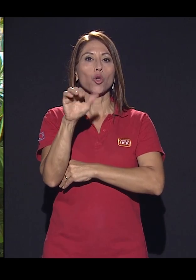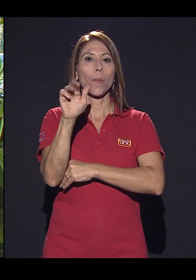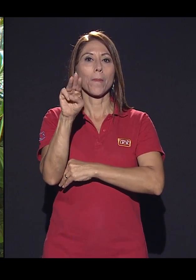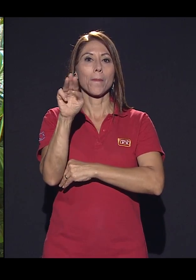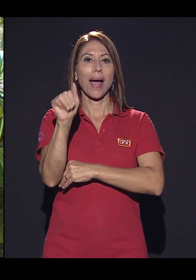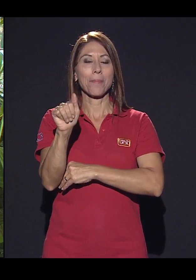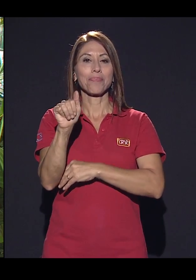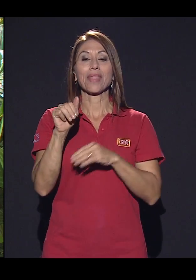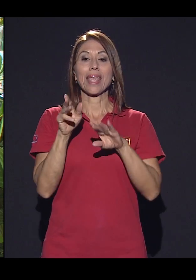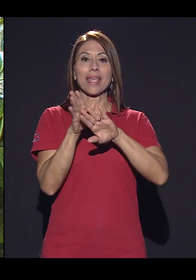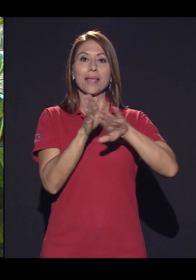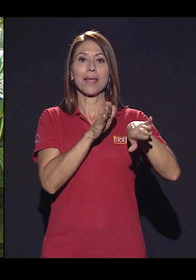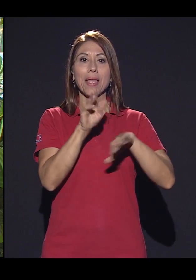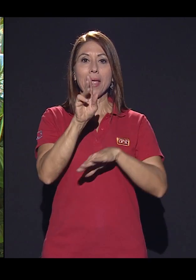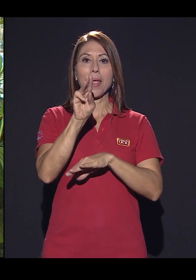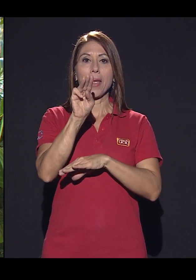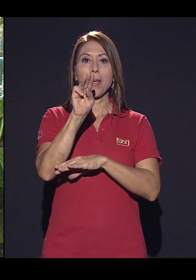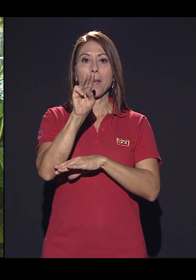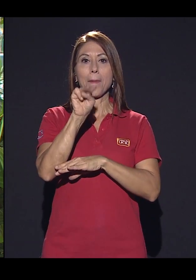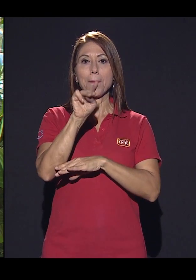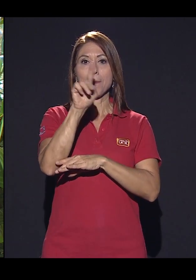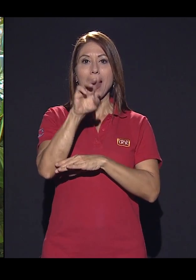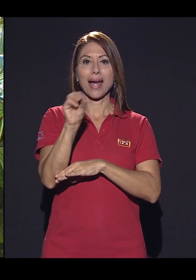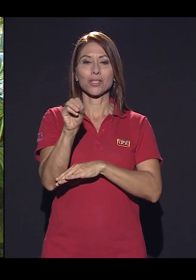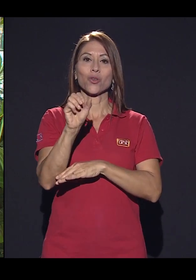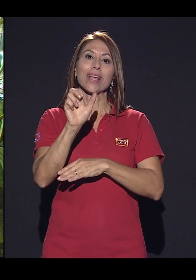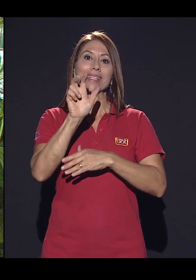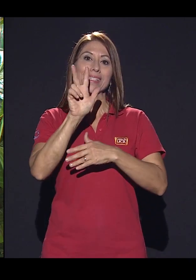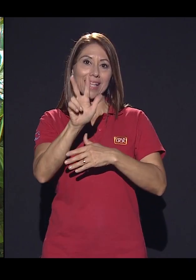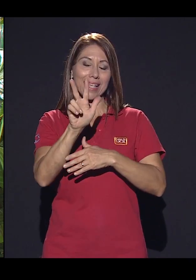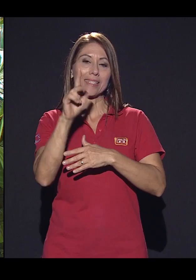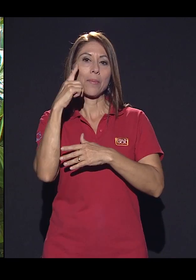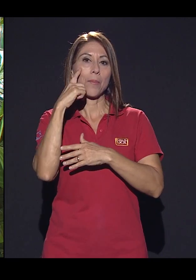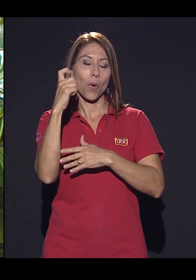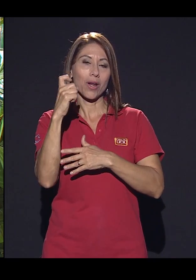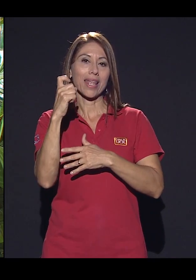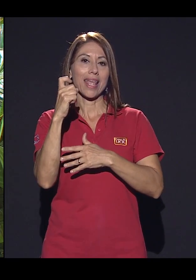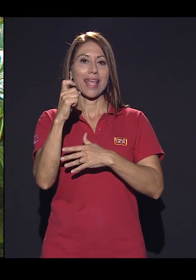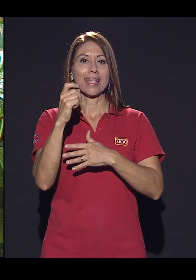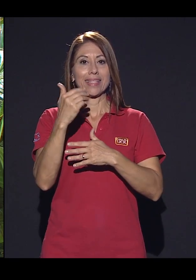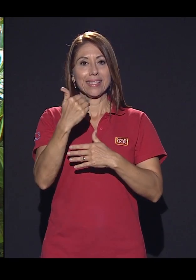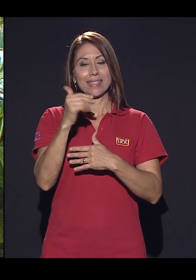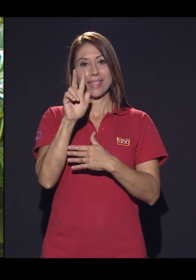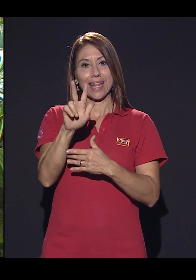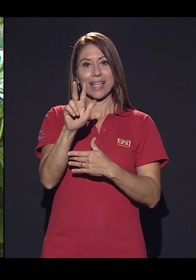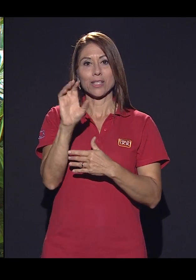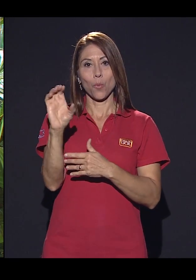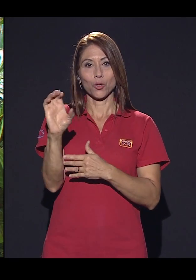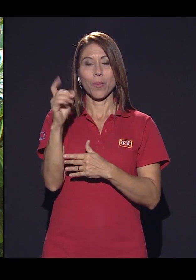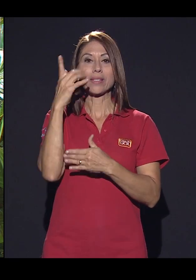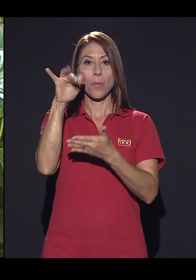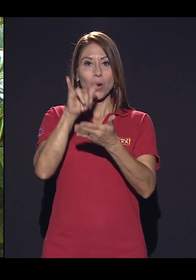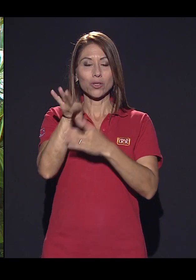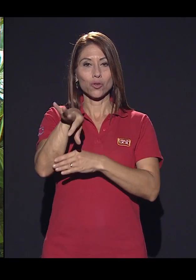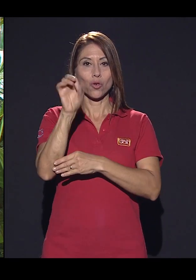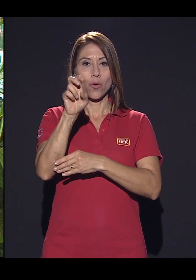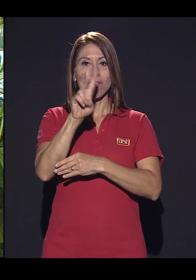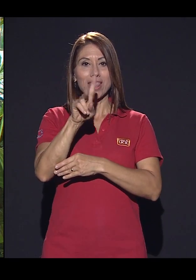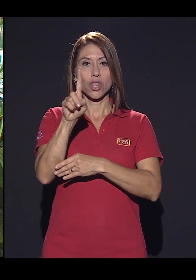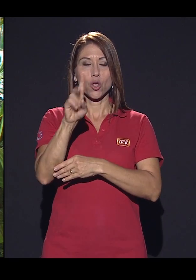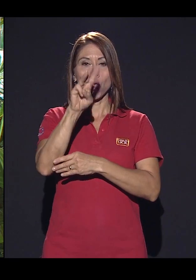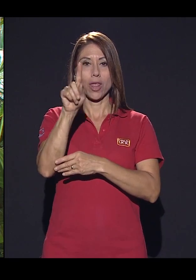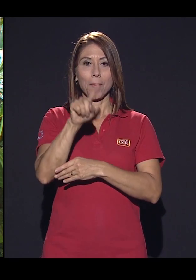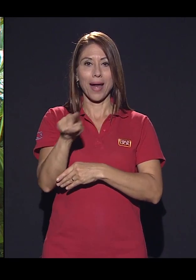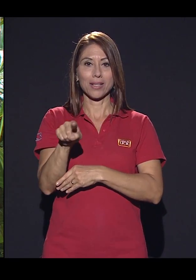3 cromosomas. Entonces, por eso se eligió esta fecha del 21 de marzo. ¿Por qué es importante que exista? Porque